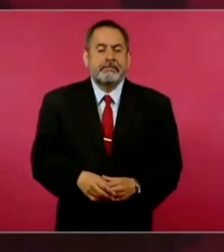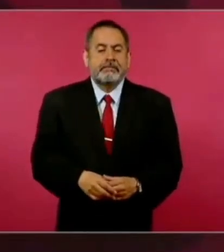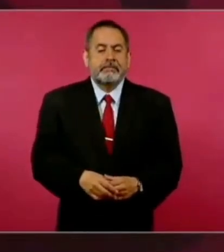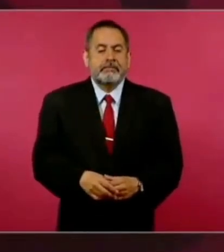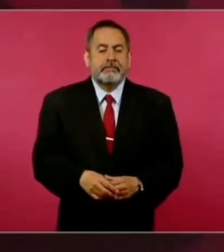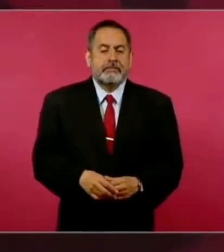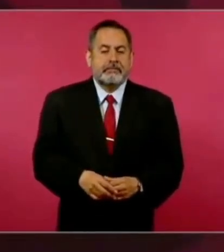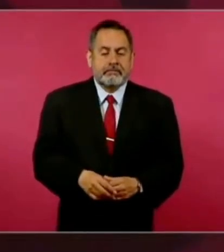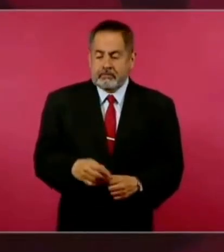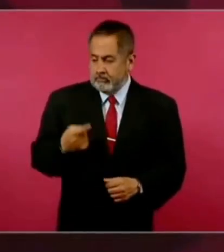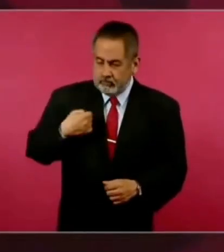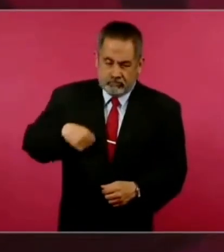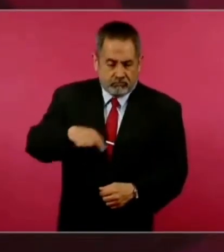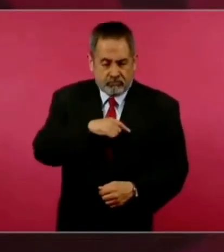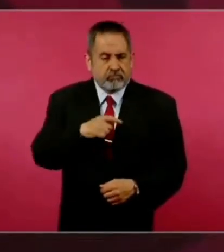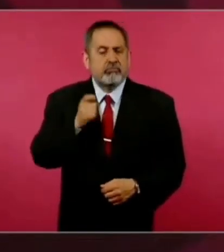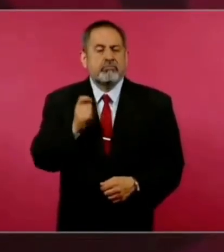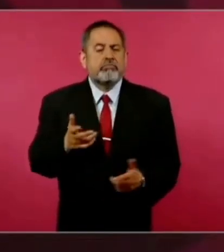nosotros quisimos, ¿no?,